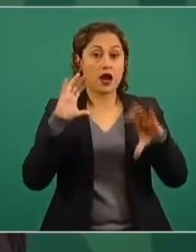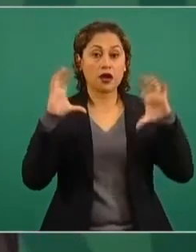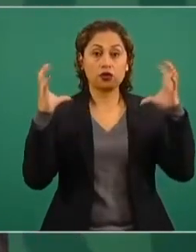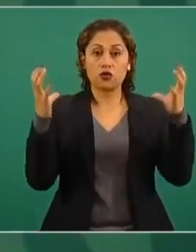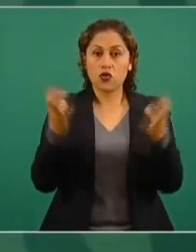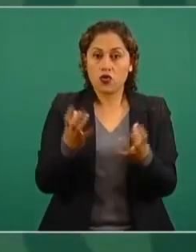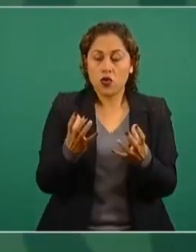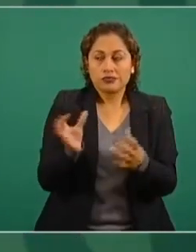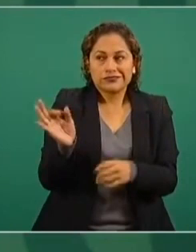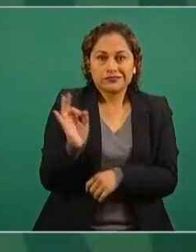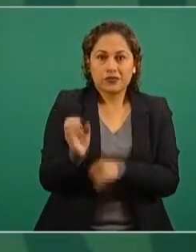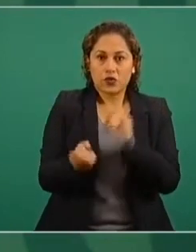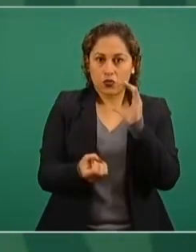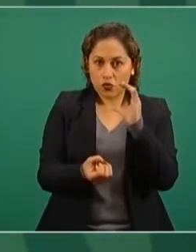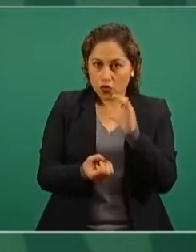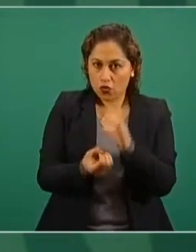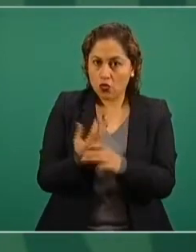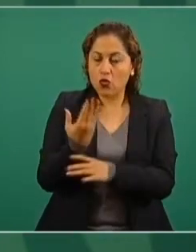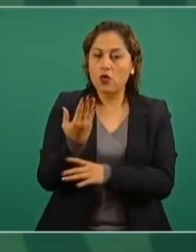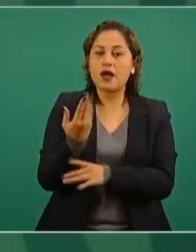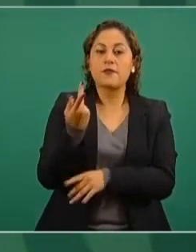con el poder